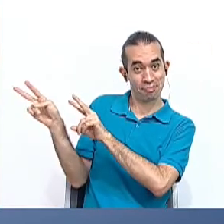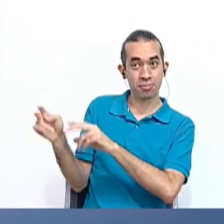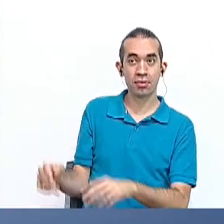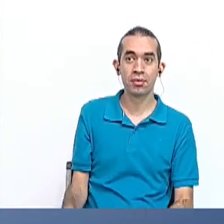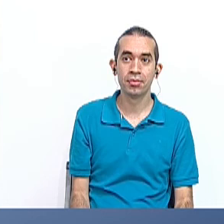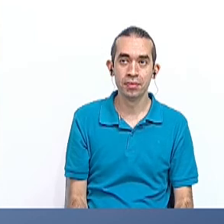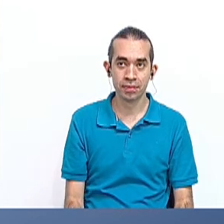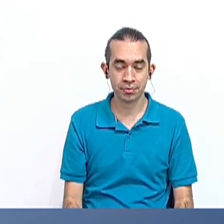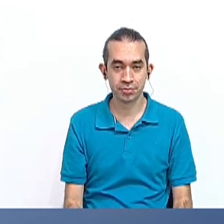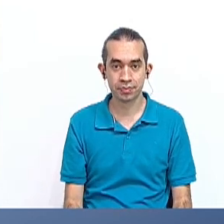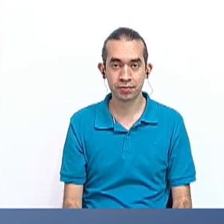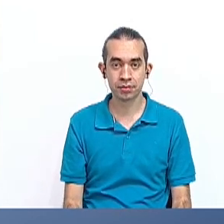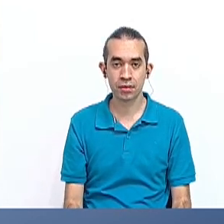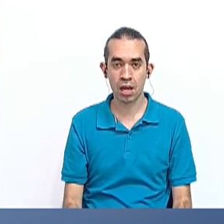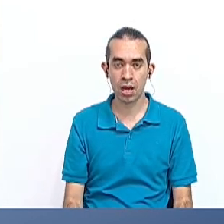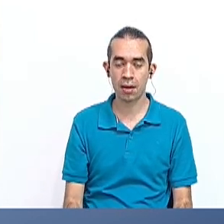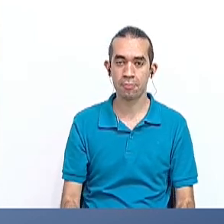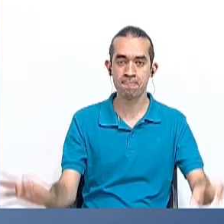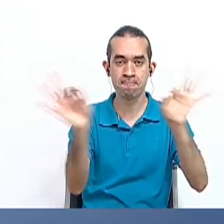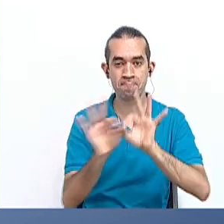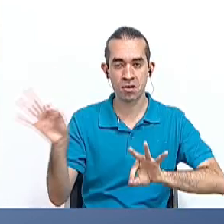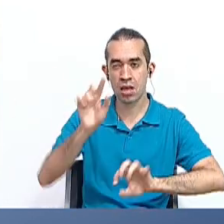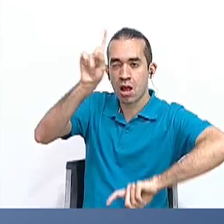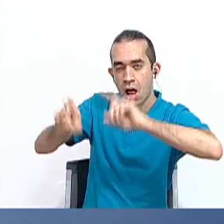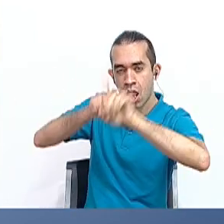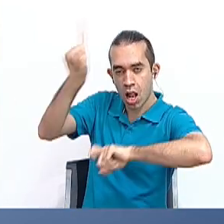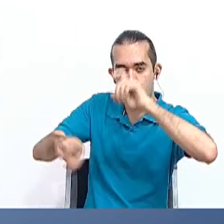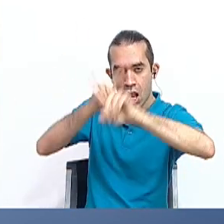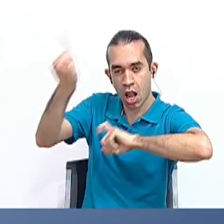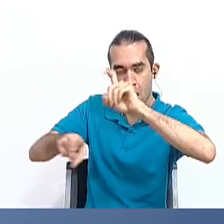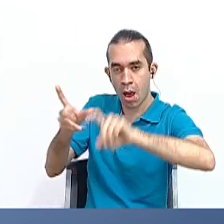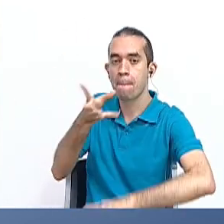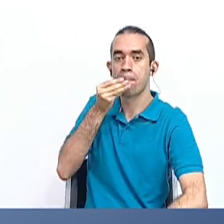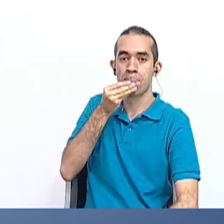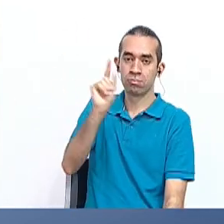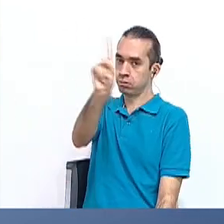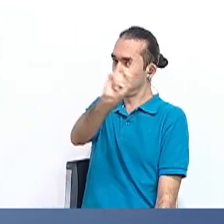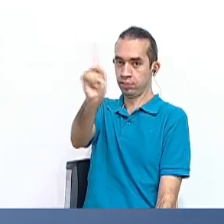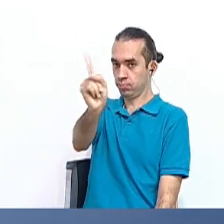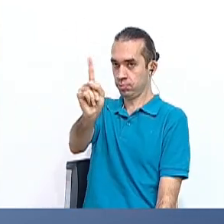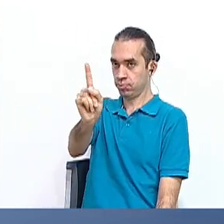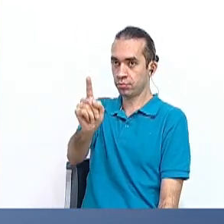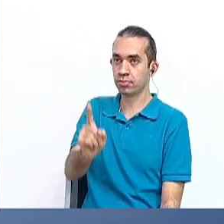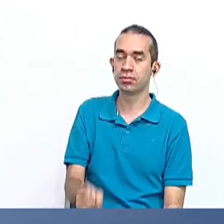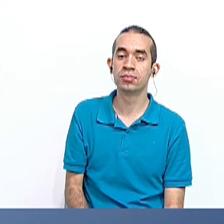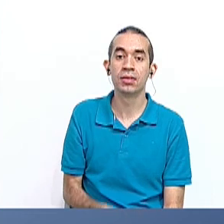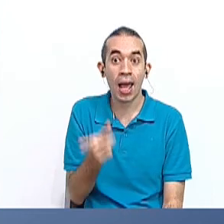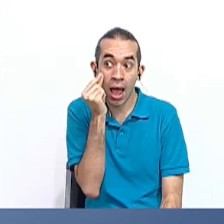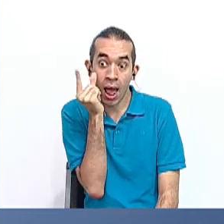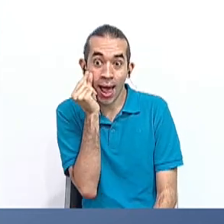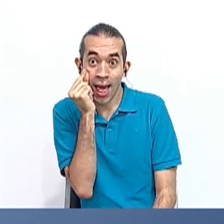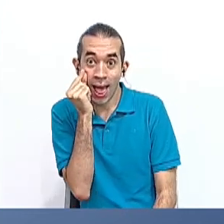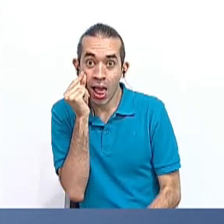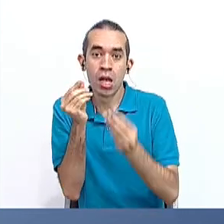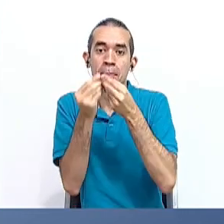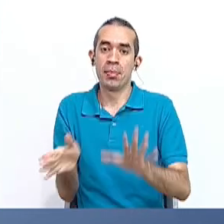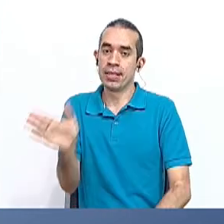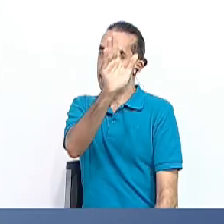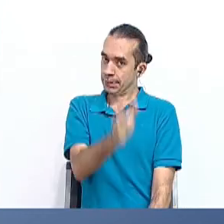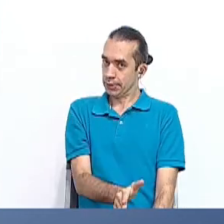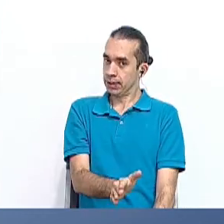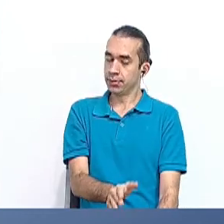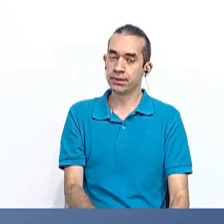Lo importante es no dejar nunca de hacer preguntas, no perder jamás la bendita